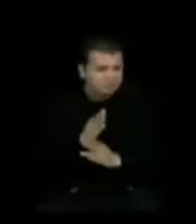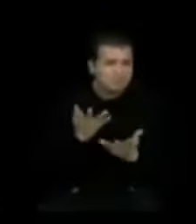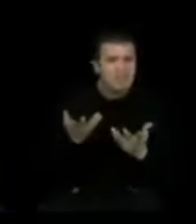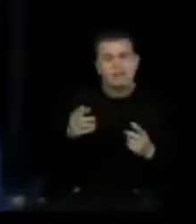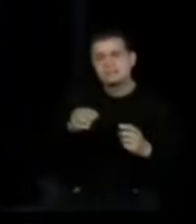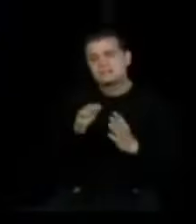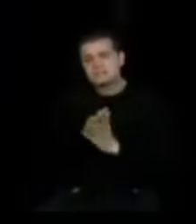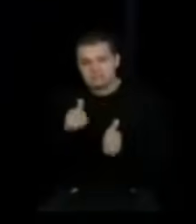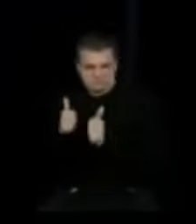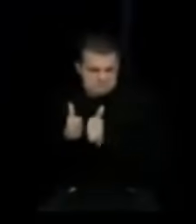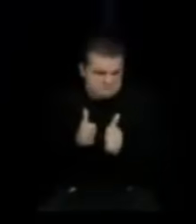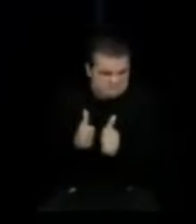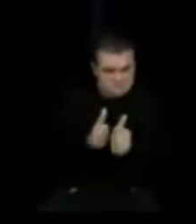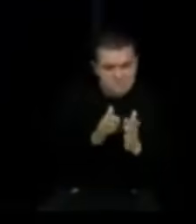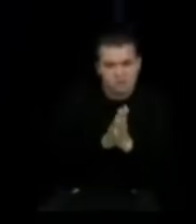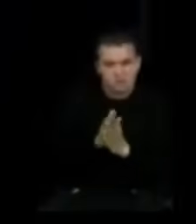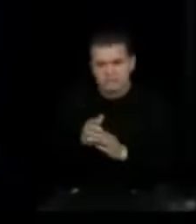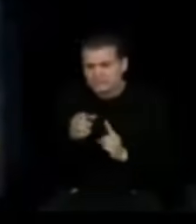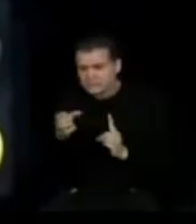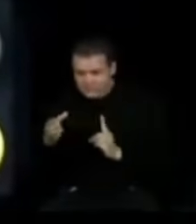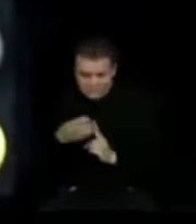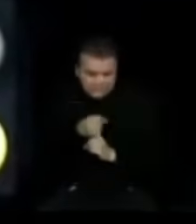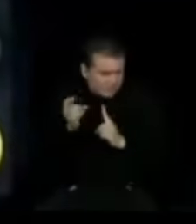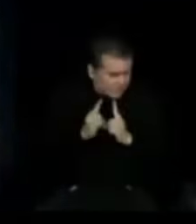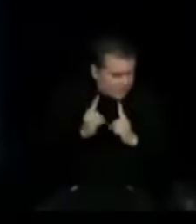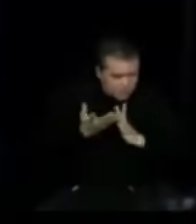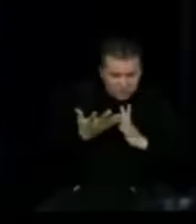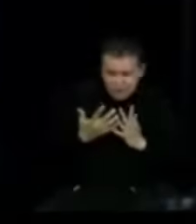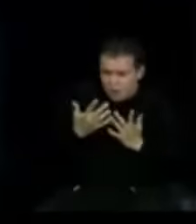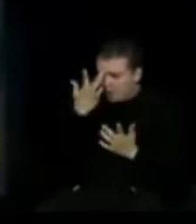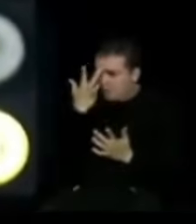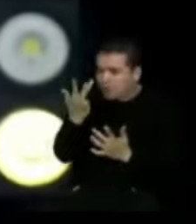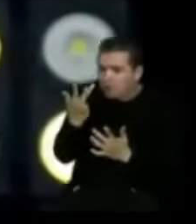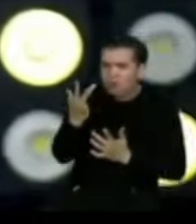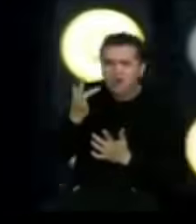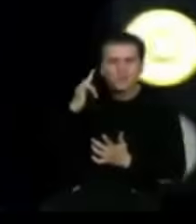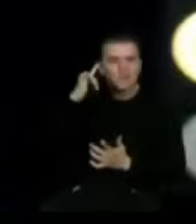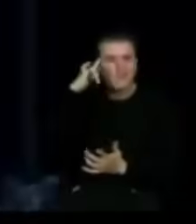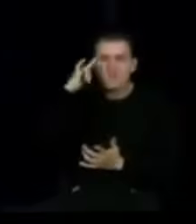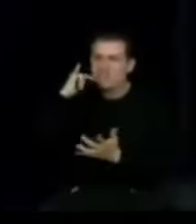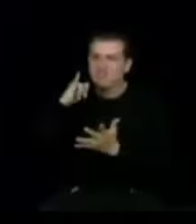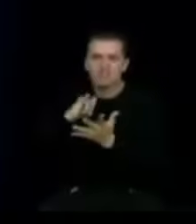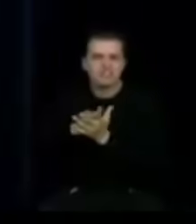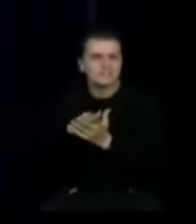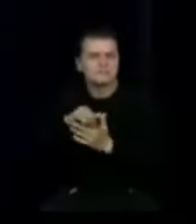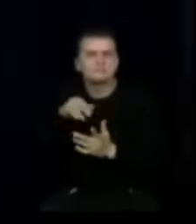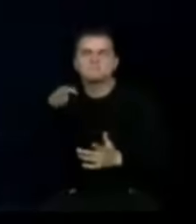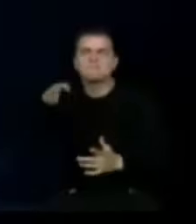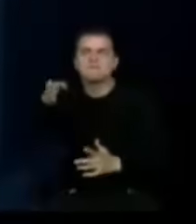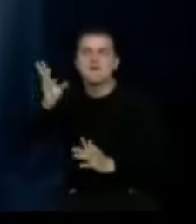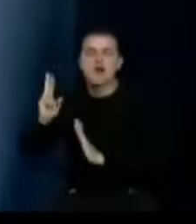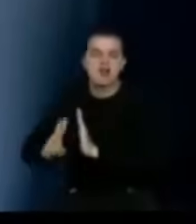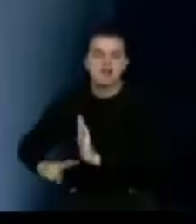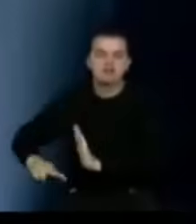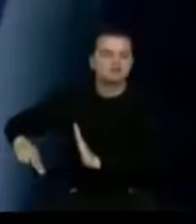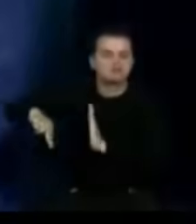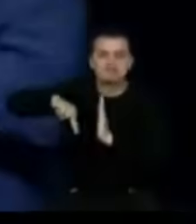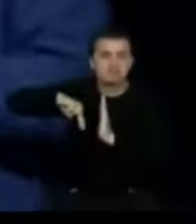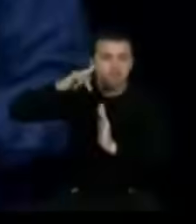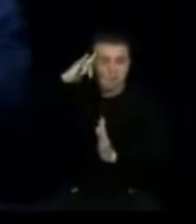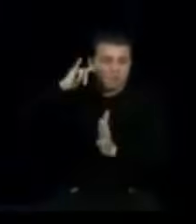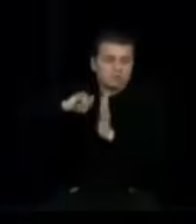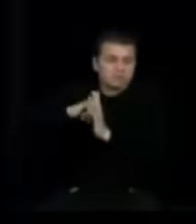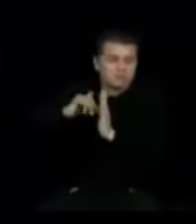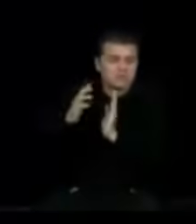esta persecución, se encontraban porque no habían creído en su